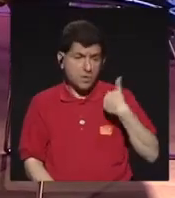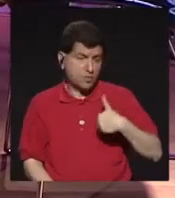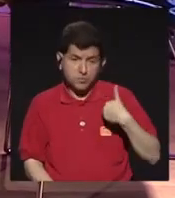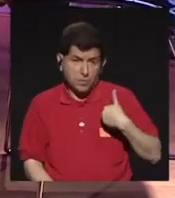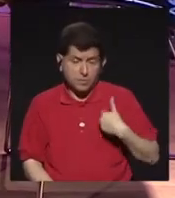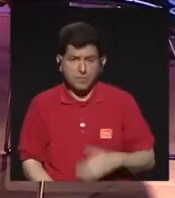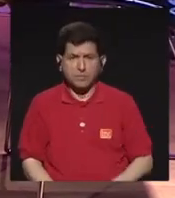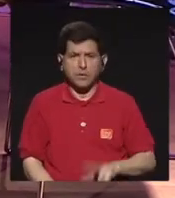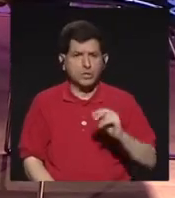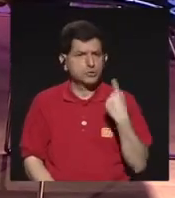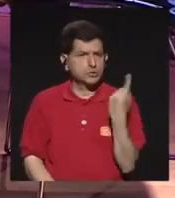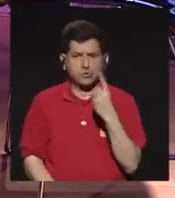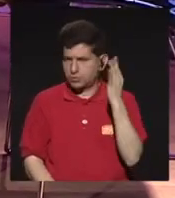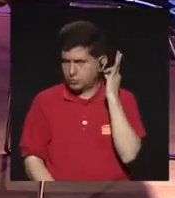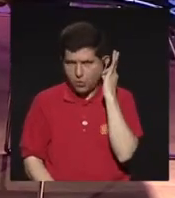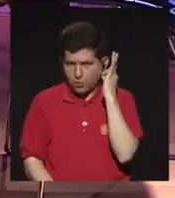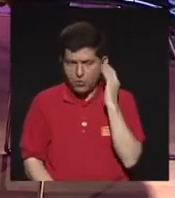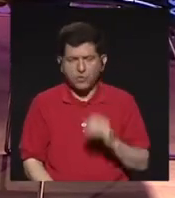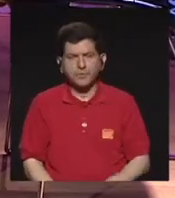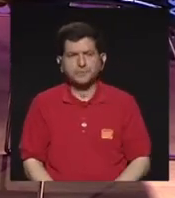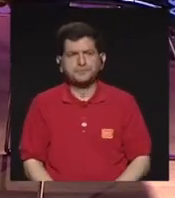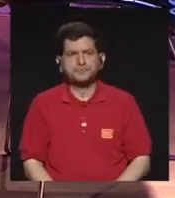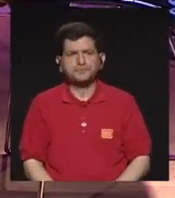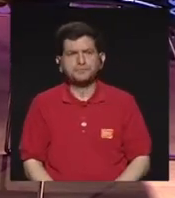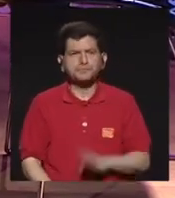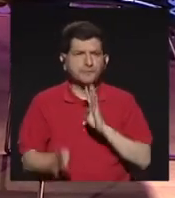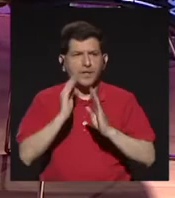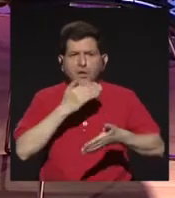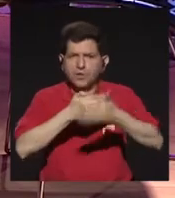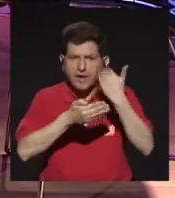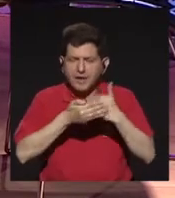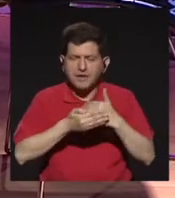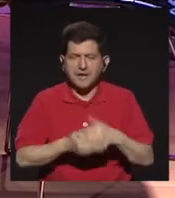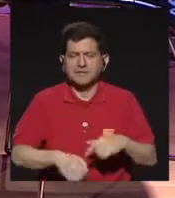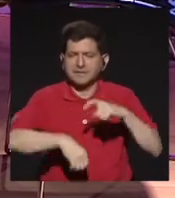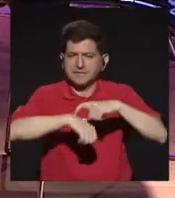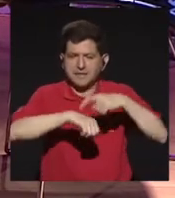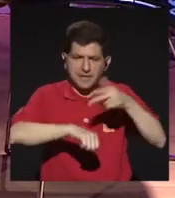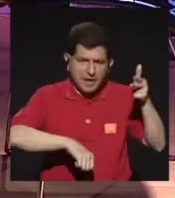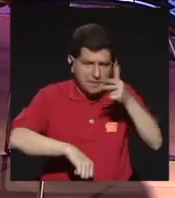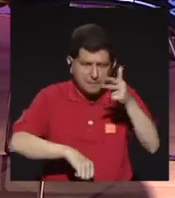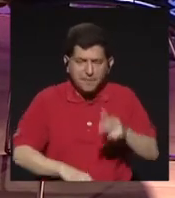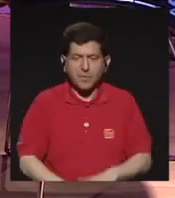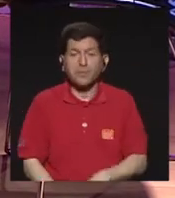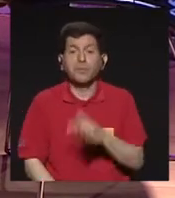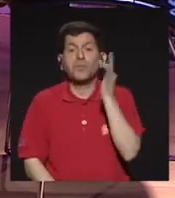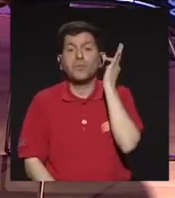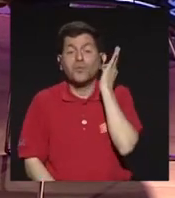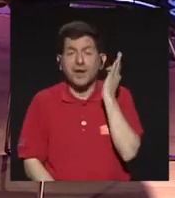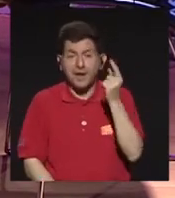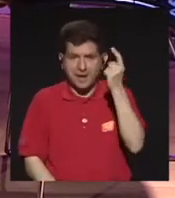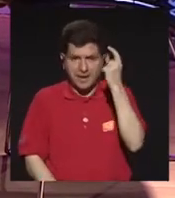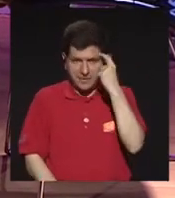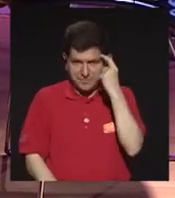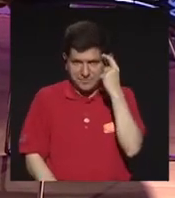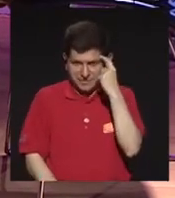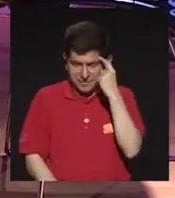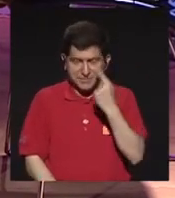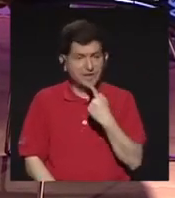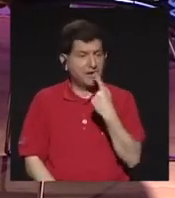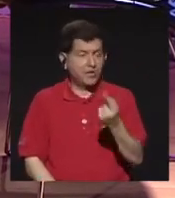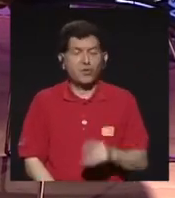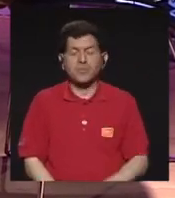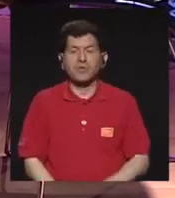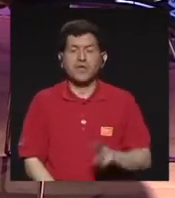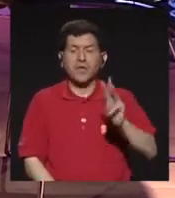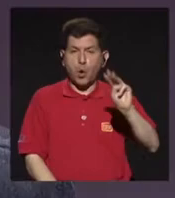es que es único para las mujeres. Uh-huh. Tal vez es lo que estábamos hablando fuera de cámaras, es que las mujeres pensamos, como decía doña